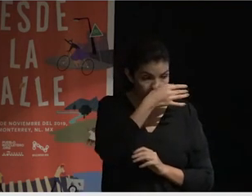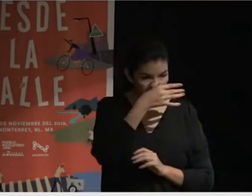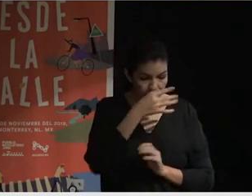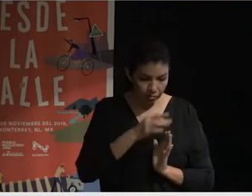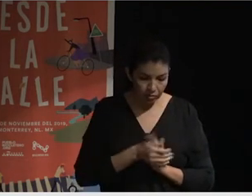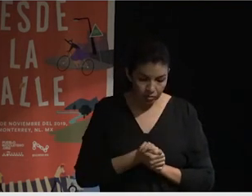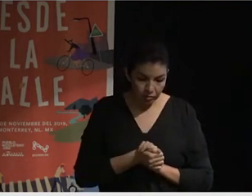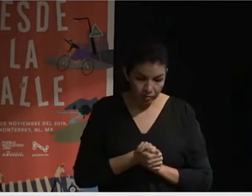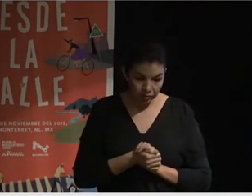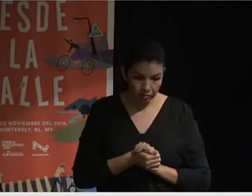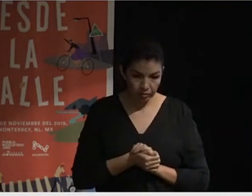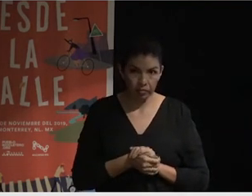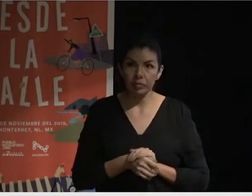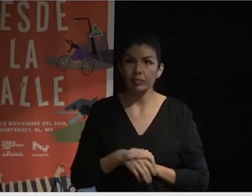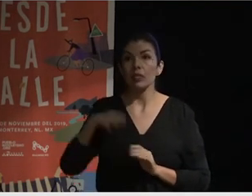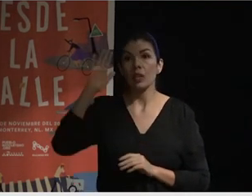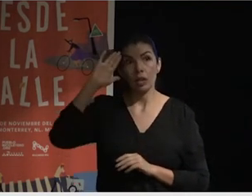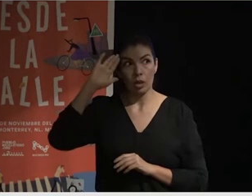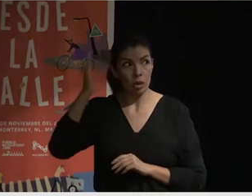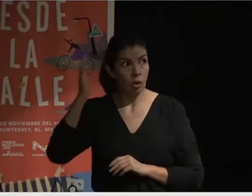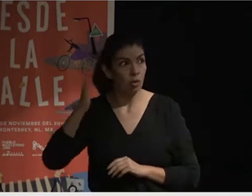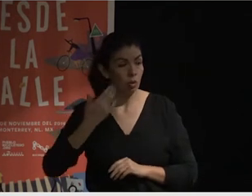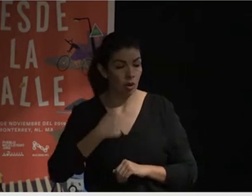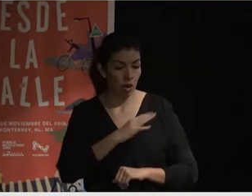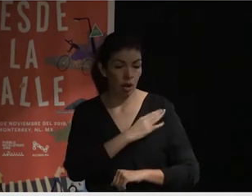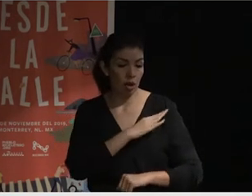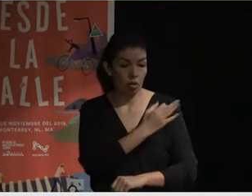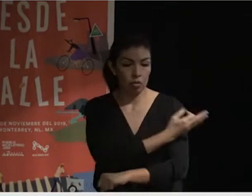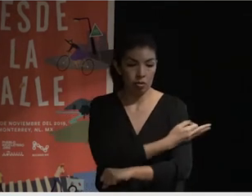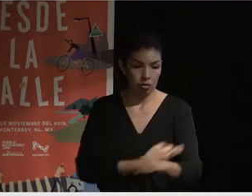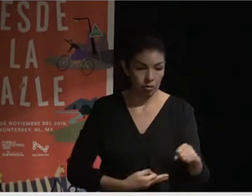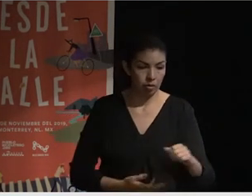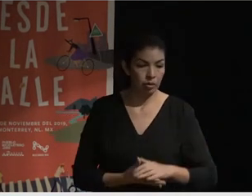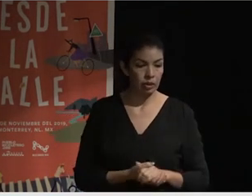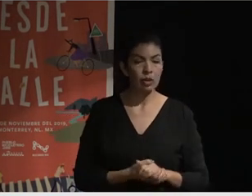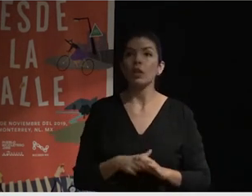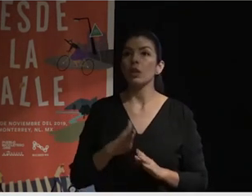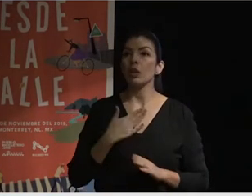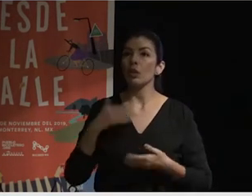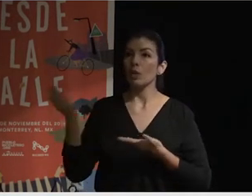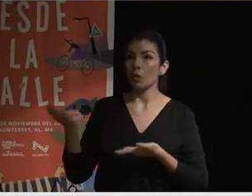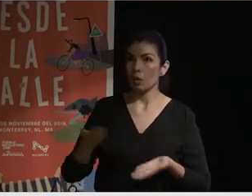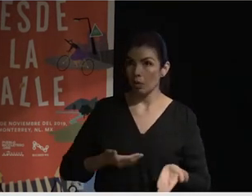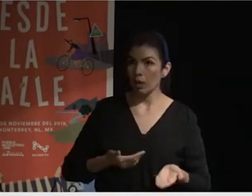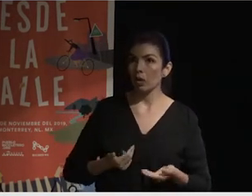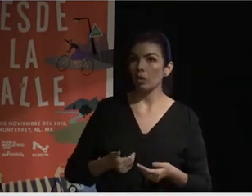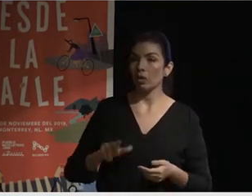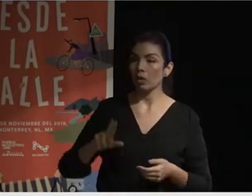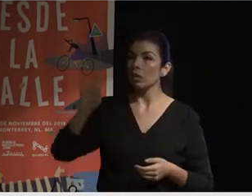Hola, bueno, buenas tardes. Soy Said Pérez, de parte de la UDEM,